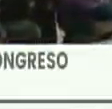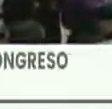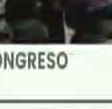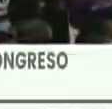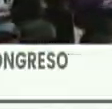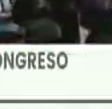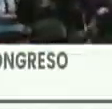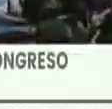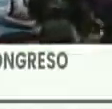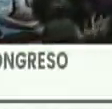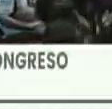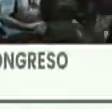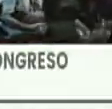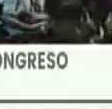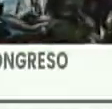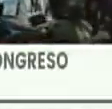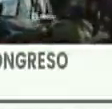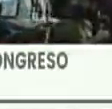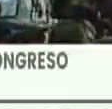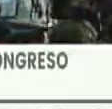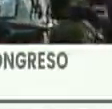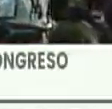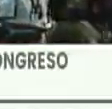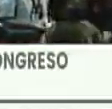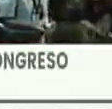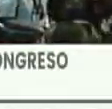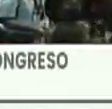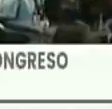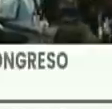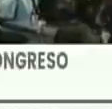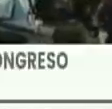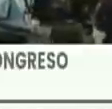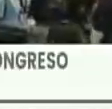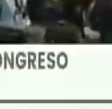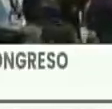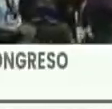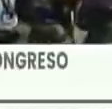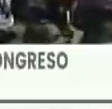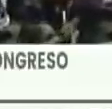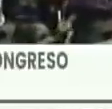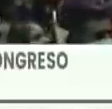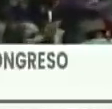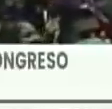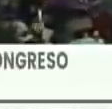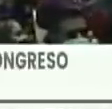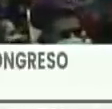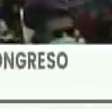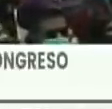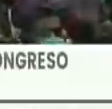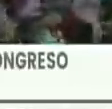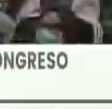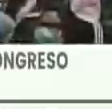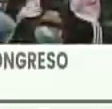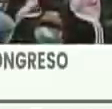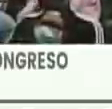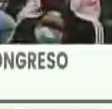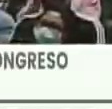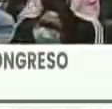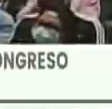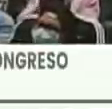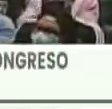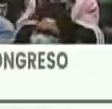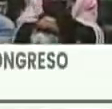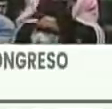en su tercera y última ponencia sobre la ética dentro del Partido Socialista